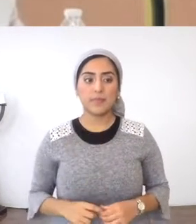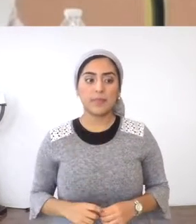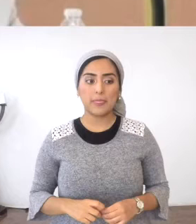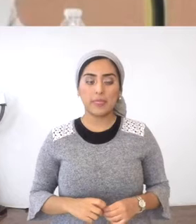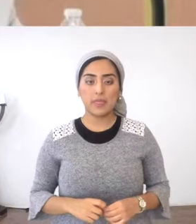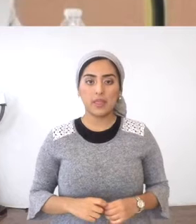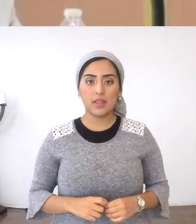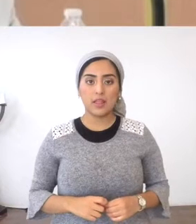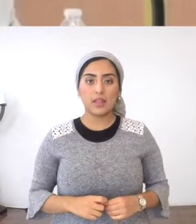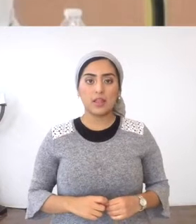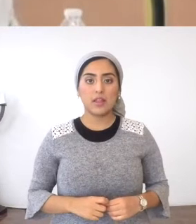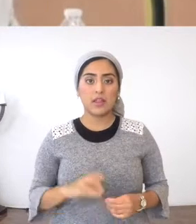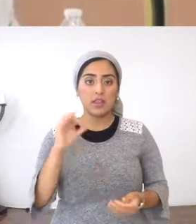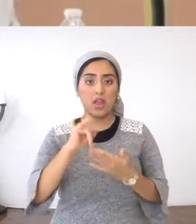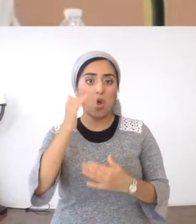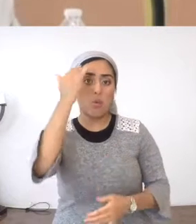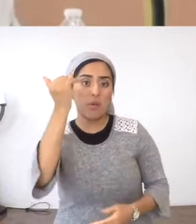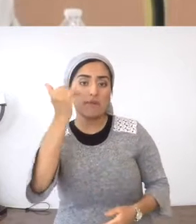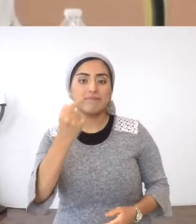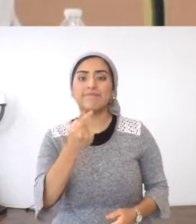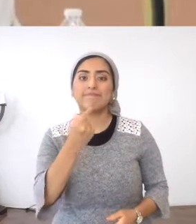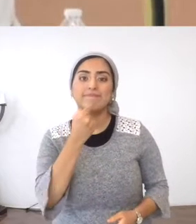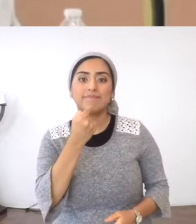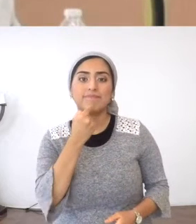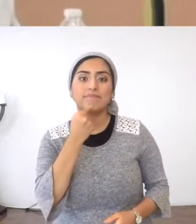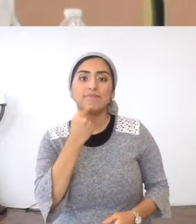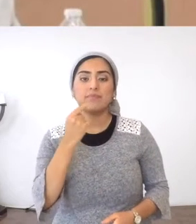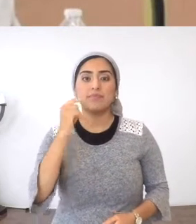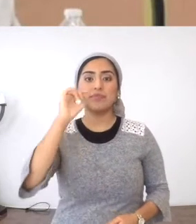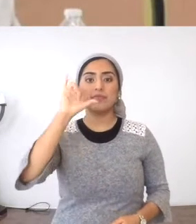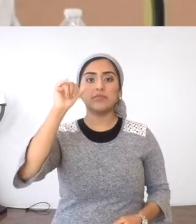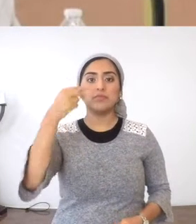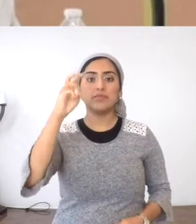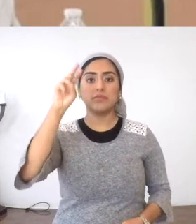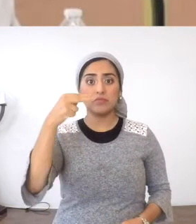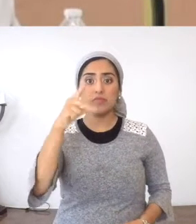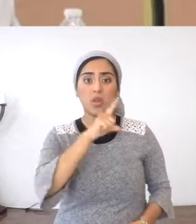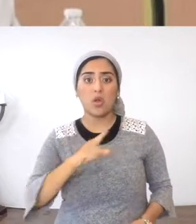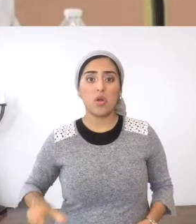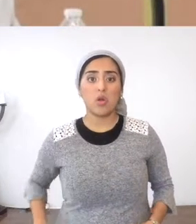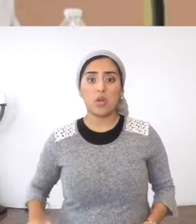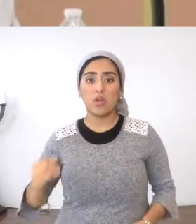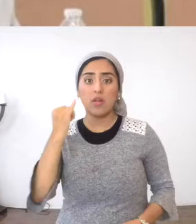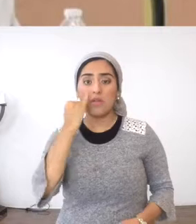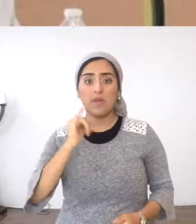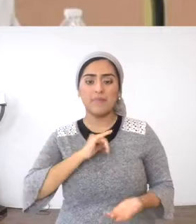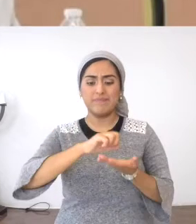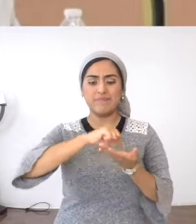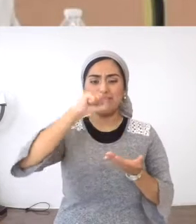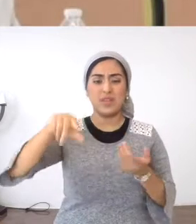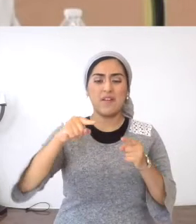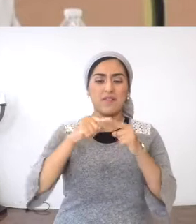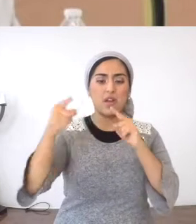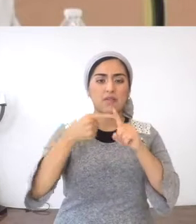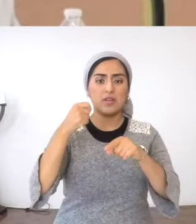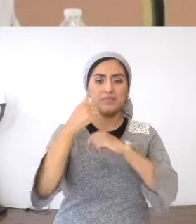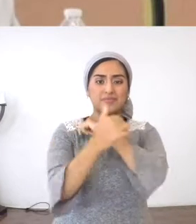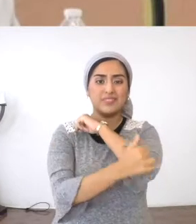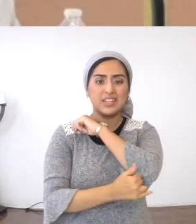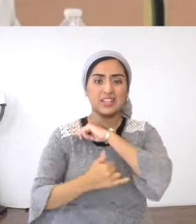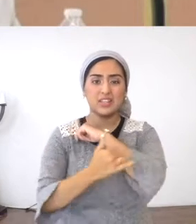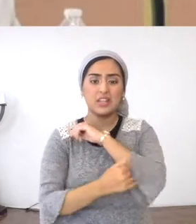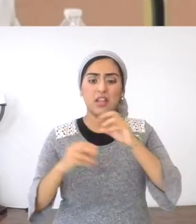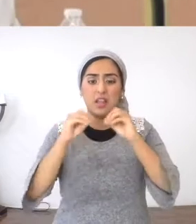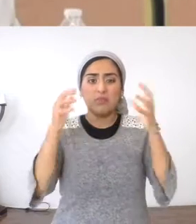Dice así Por tanto Di Así ha dicho Yahweh Ladón Aunque les He arrojado Lejos entre las